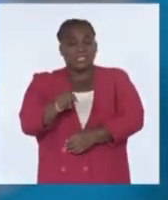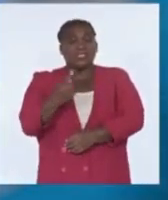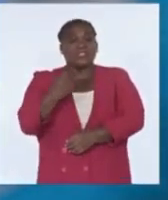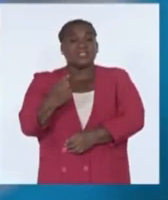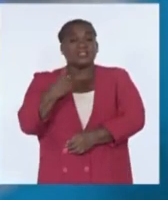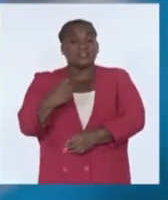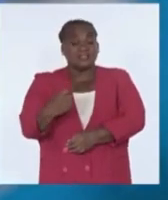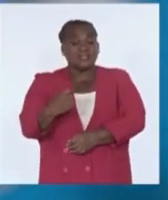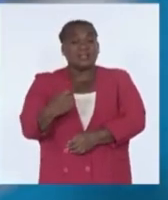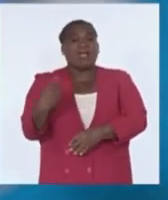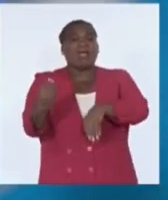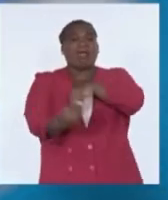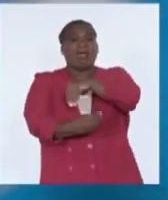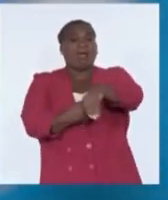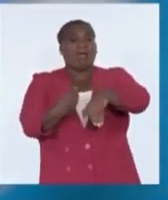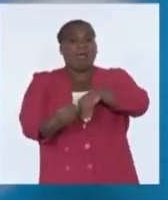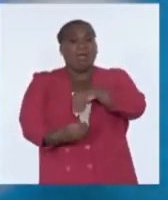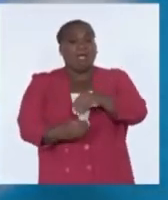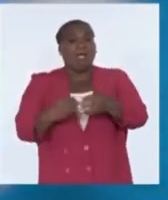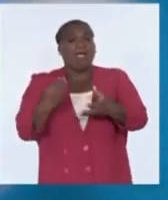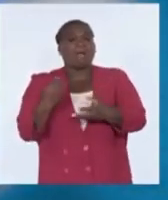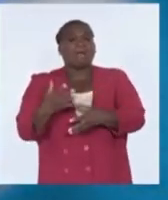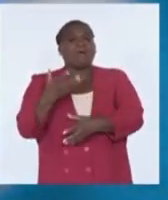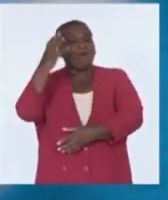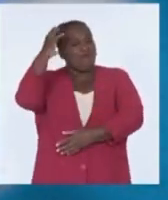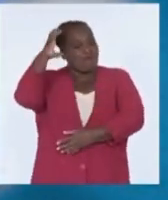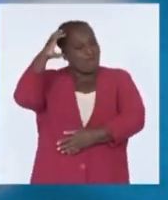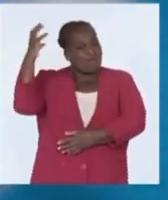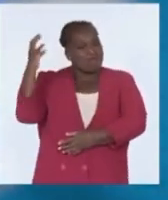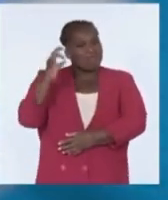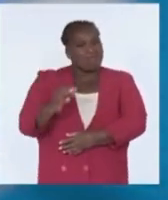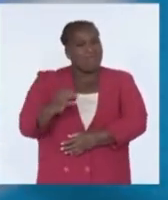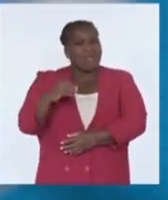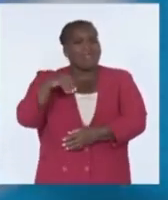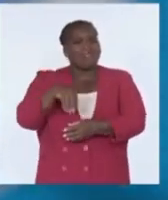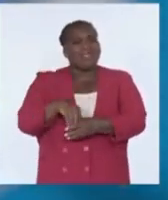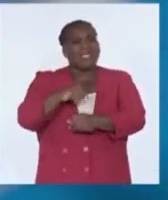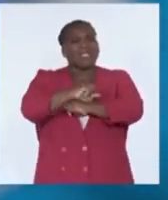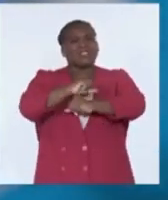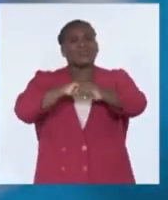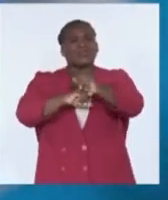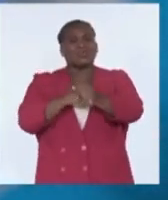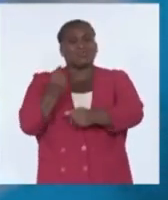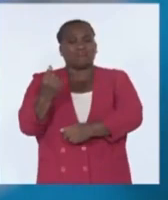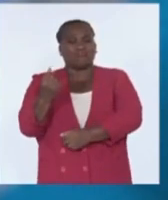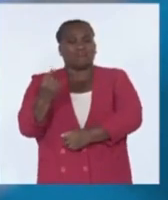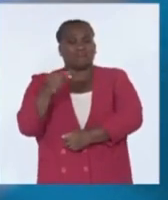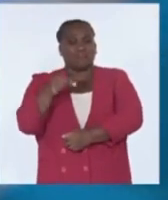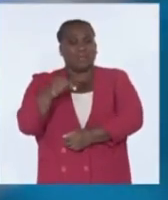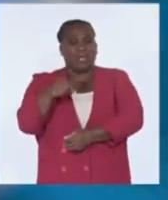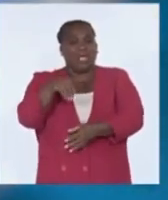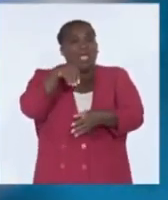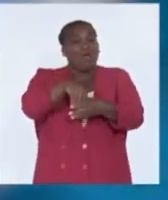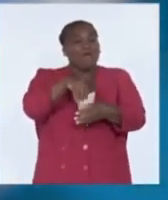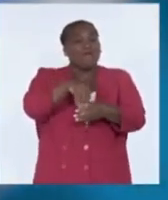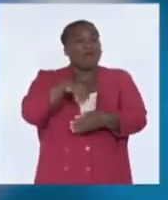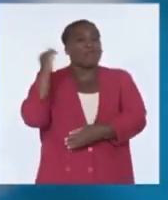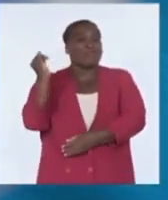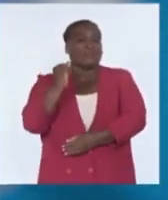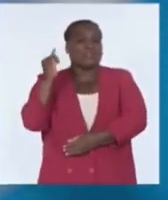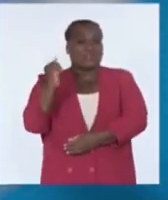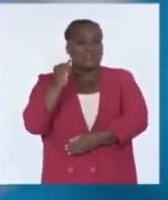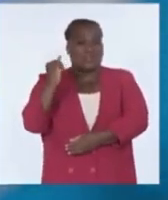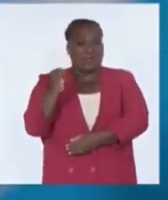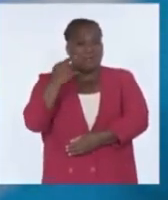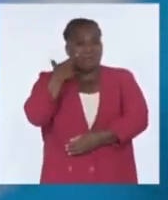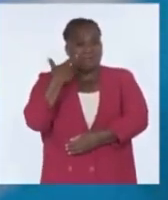reformar la estructura de gobernanza de las instituciones financieras internacionales especialmente el fondo monetario internacional ya que el